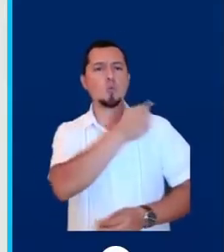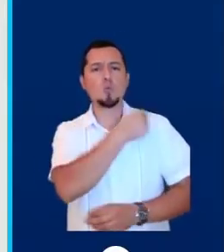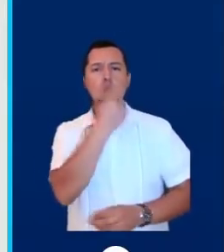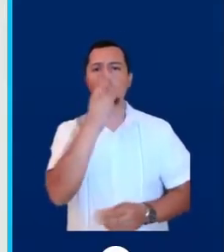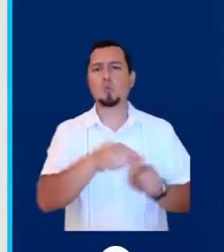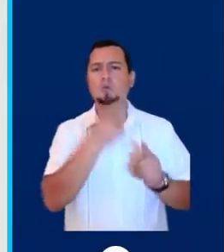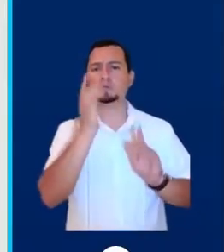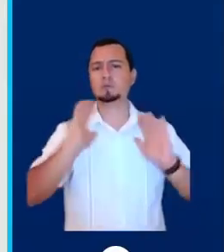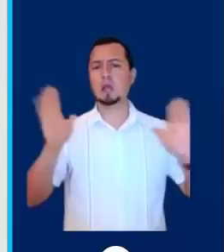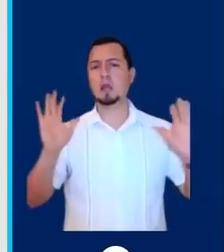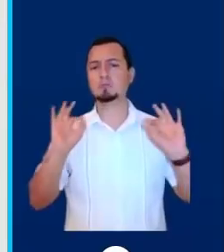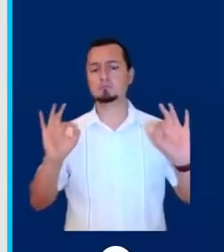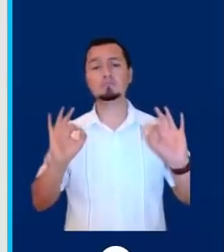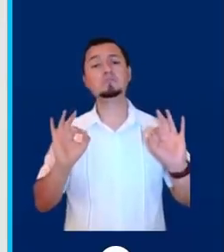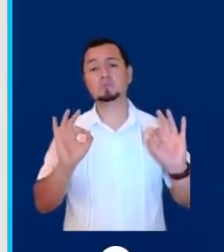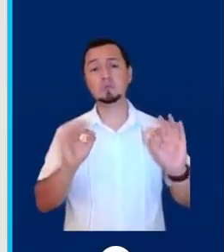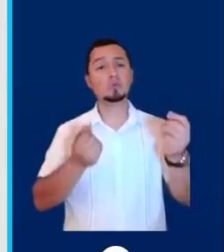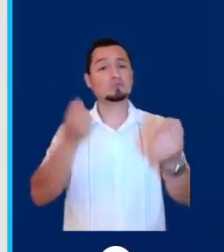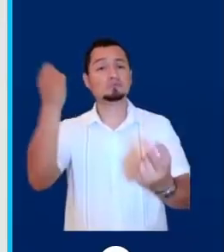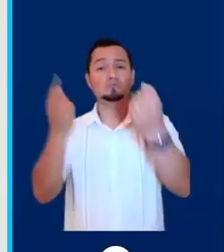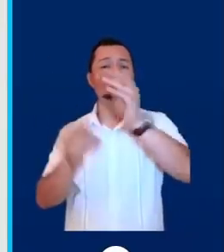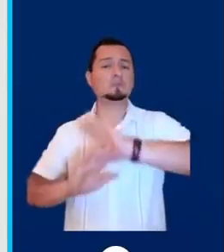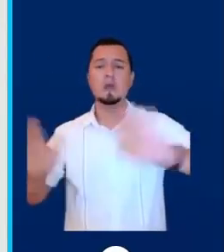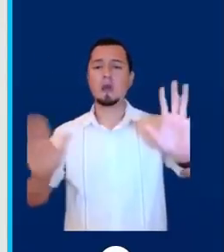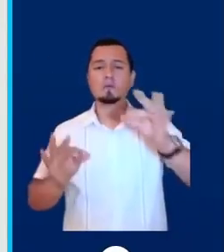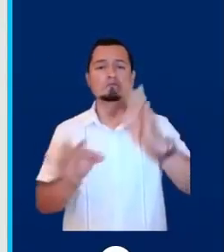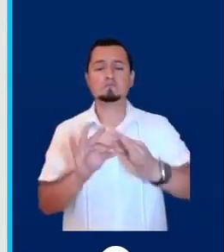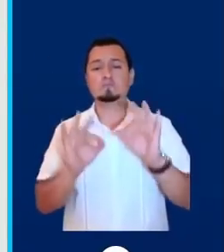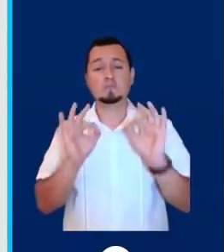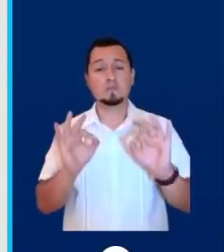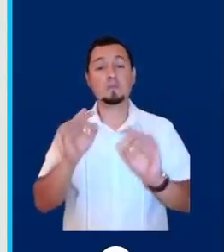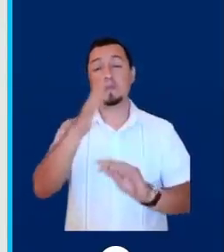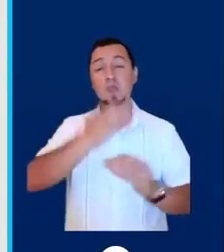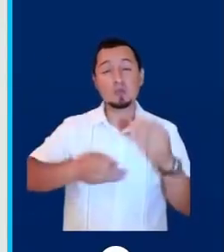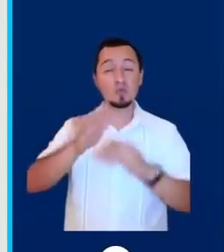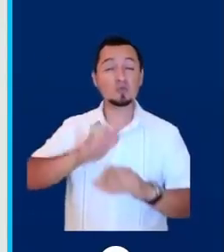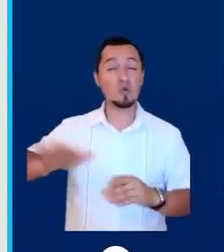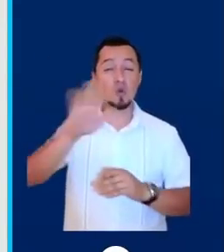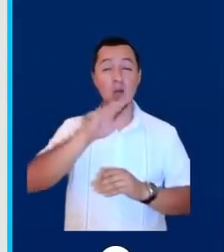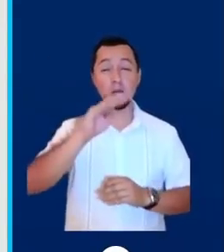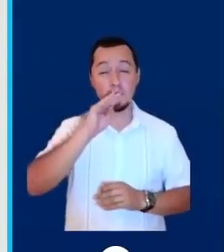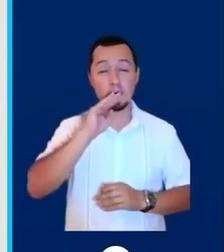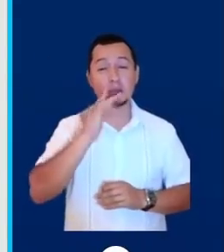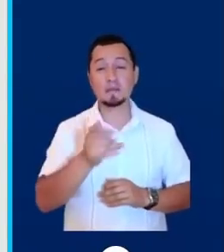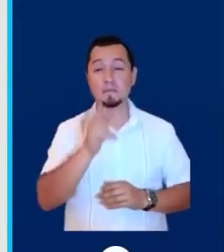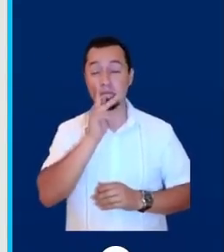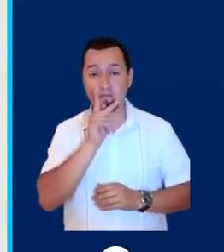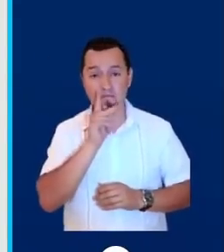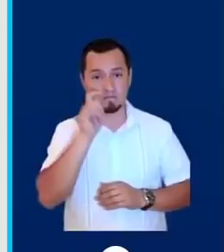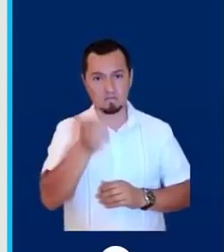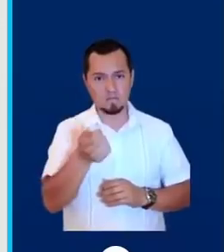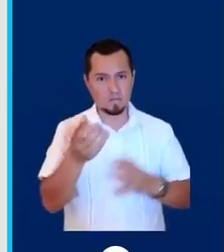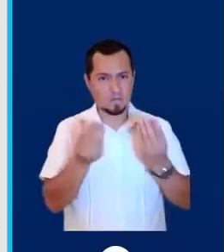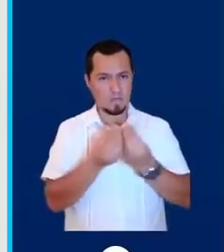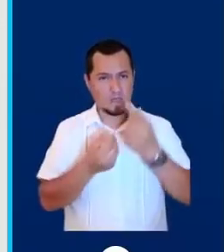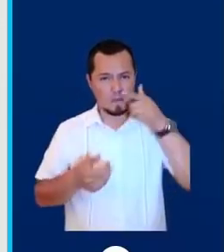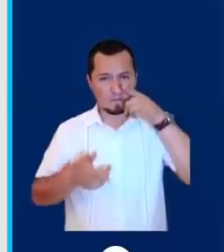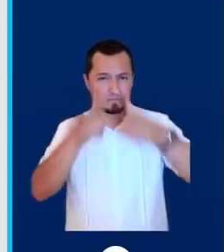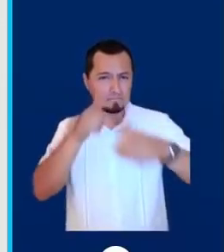dosis. Y esta información es muy importante para todas las mamás y los papás. Estos son los casos que